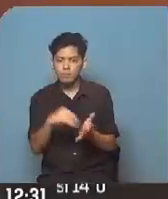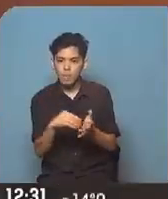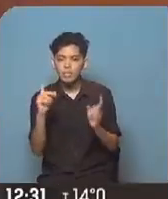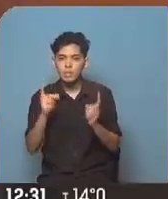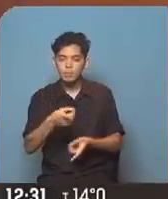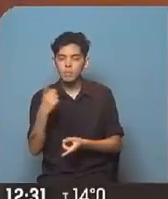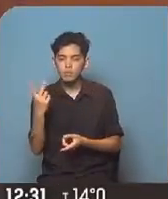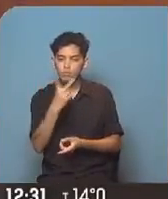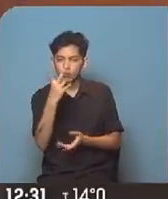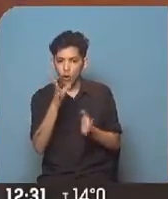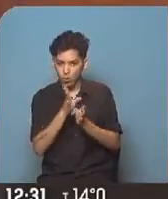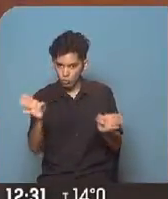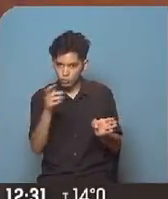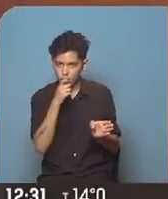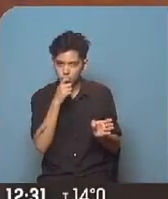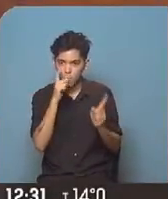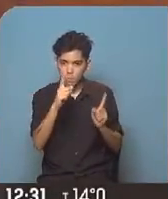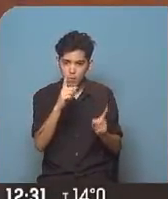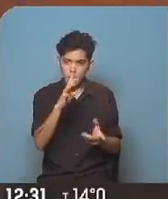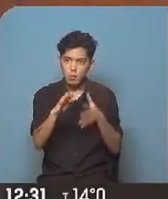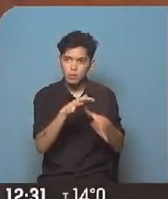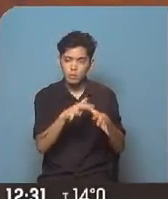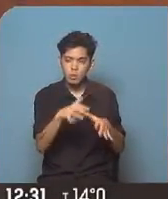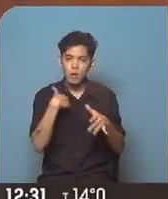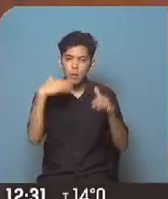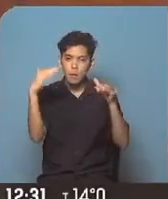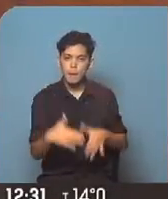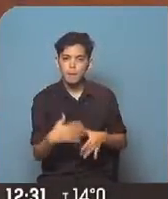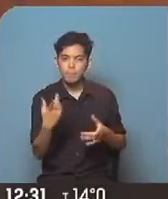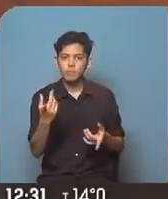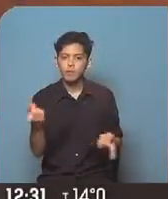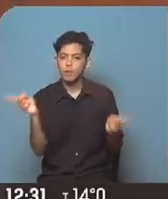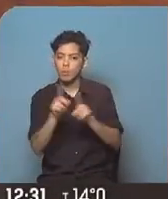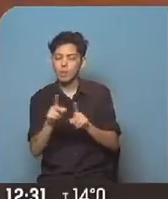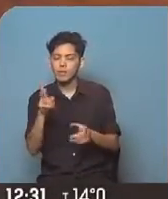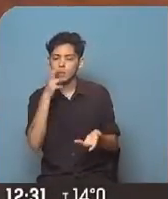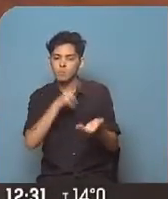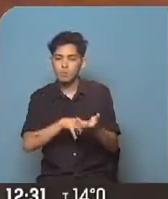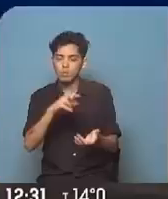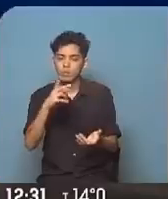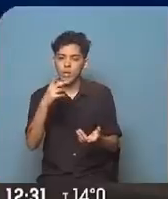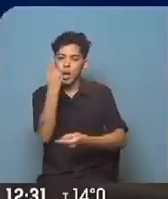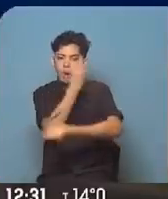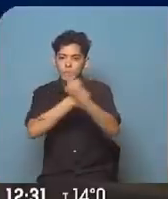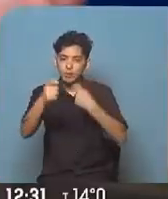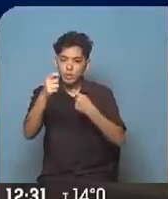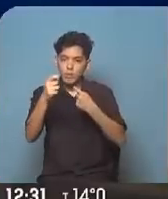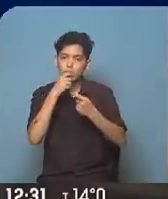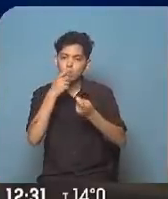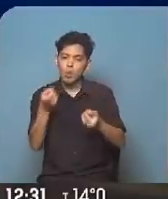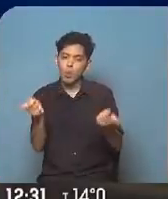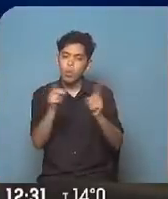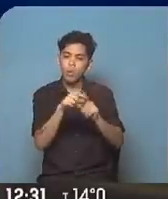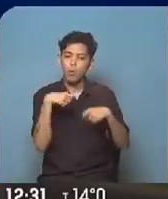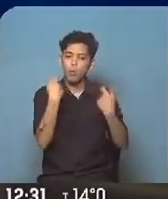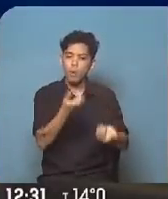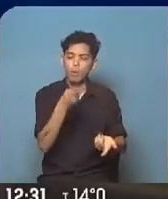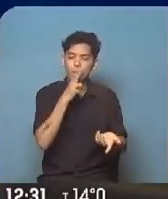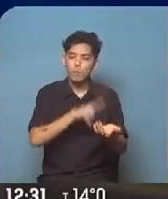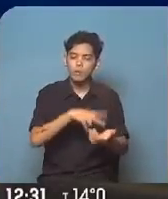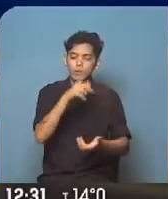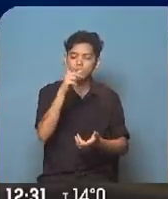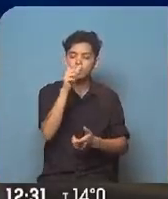dos, en el mismo sentido actúa la reducción de los reintegros a las exportaciones, que es una devolución de impuestos que el gobierno le hace a